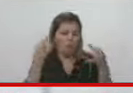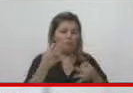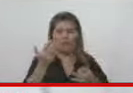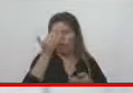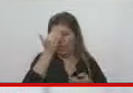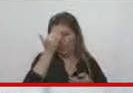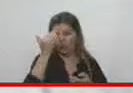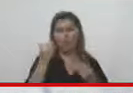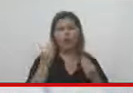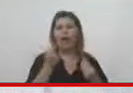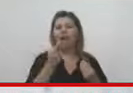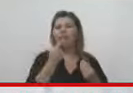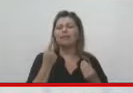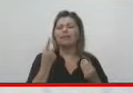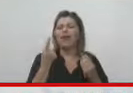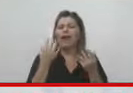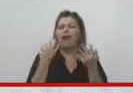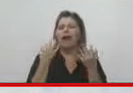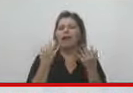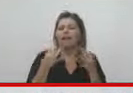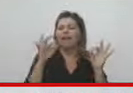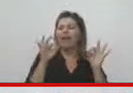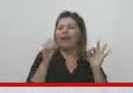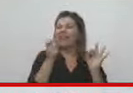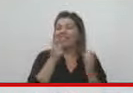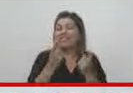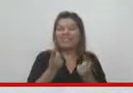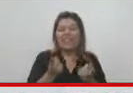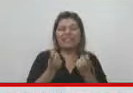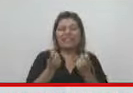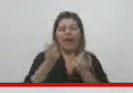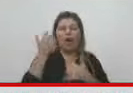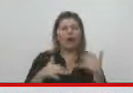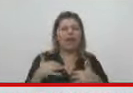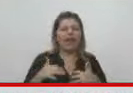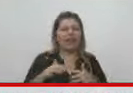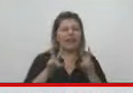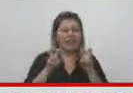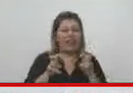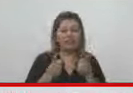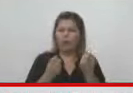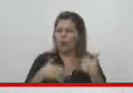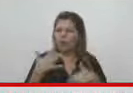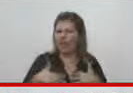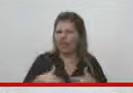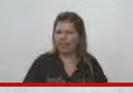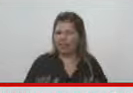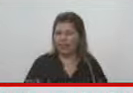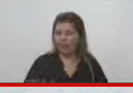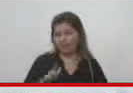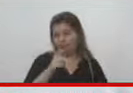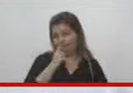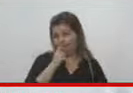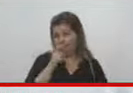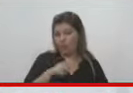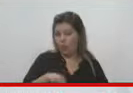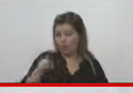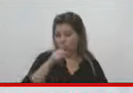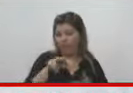de la excepcionalidad, el de la necesidad y urgencia. Si se han tomado el trabajo de leer